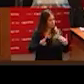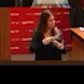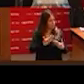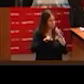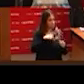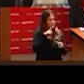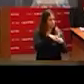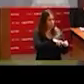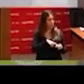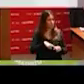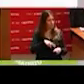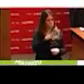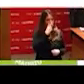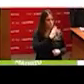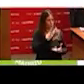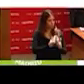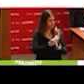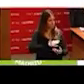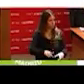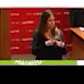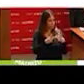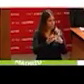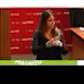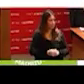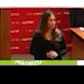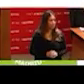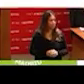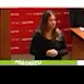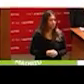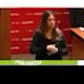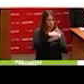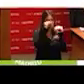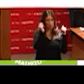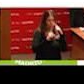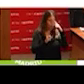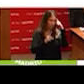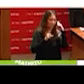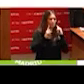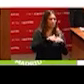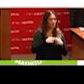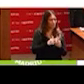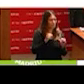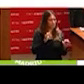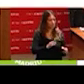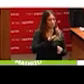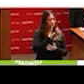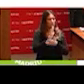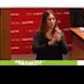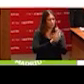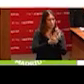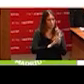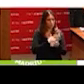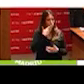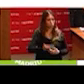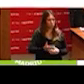solidaria comprometida con nuestra sociedad sin olvidar nunca a las familias hablábamos antes del factor